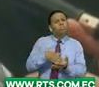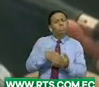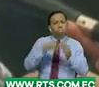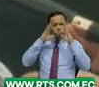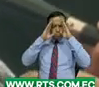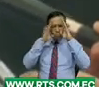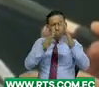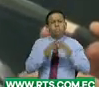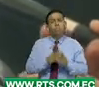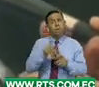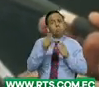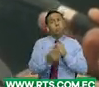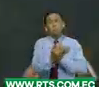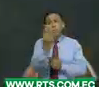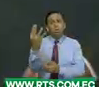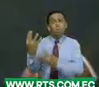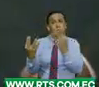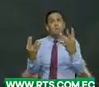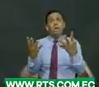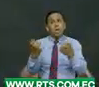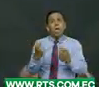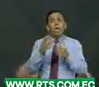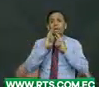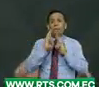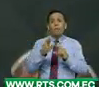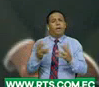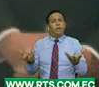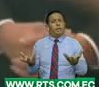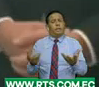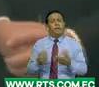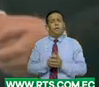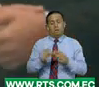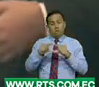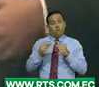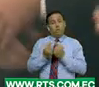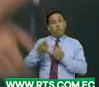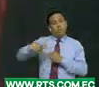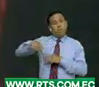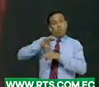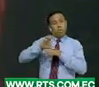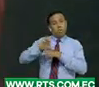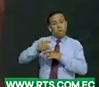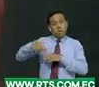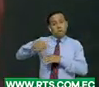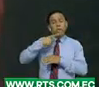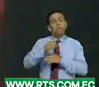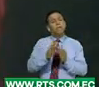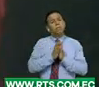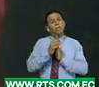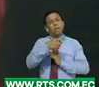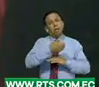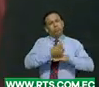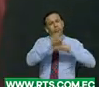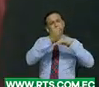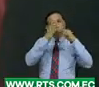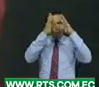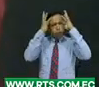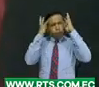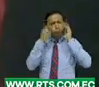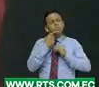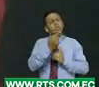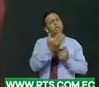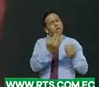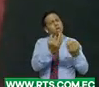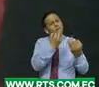la ciudadanía nos eligió para eso este grupo de concejales pide que el alcalde rinda cuentas días atrás enviaron una carta formal al